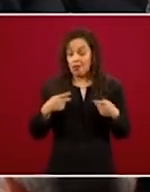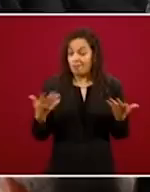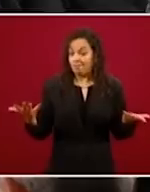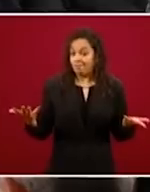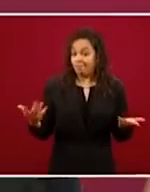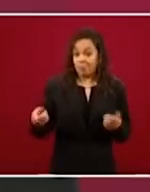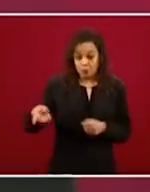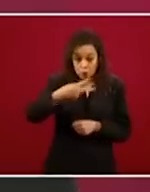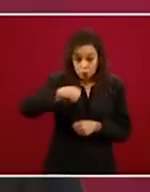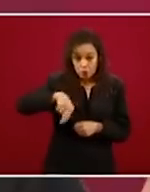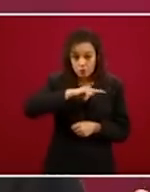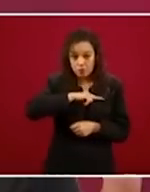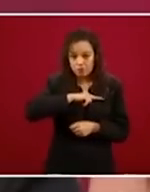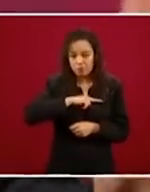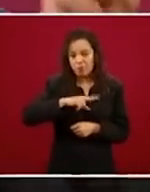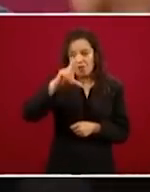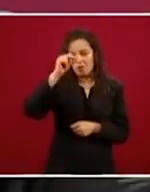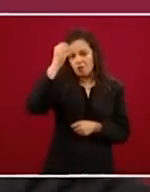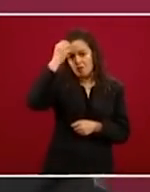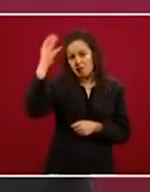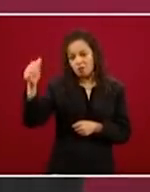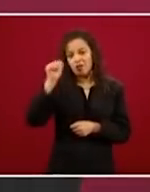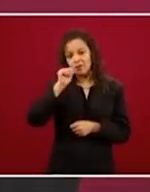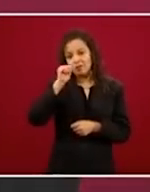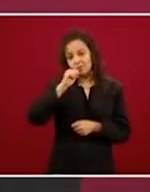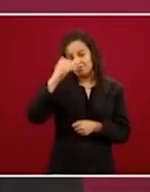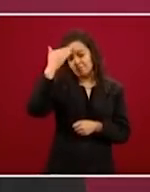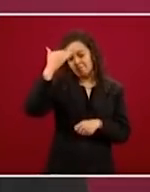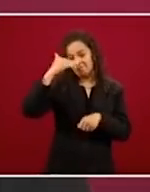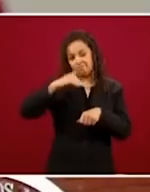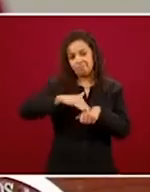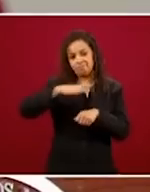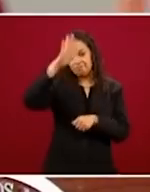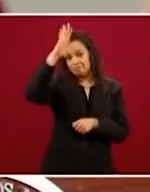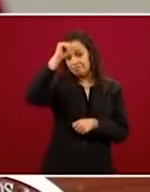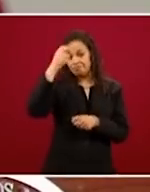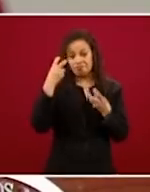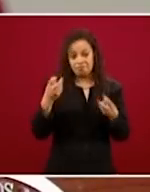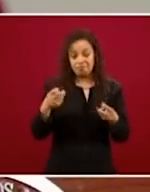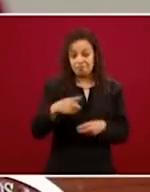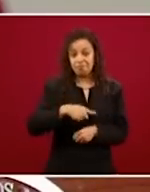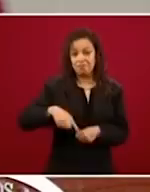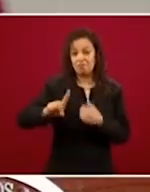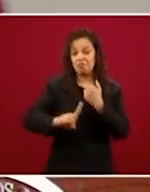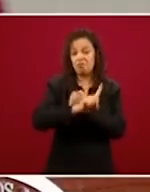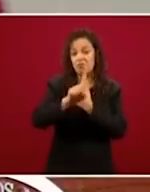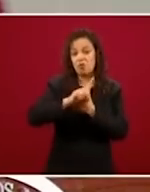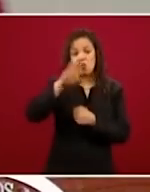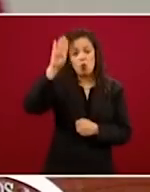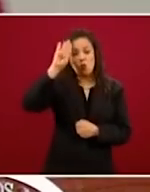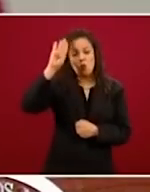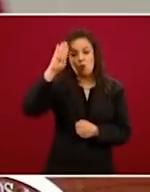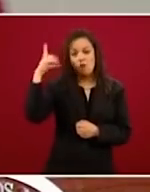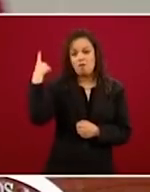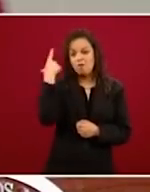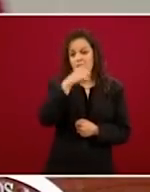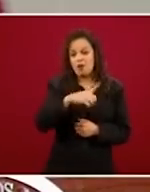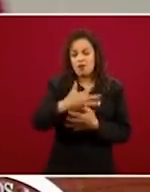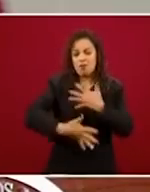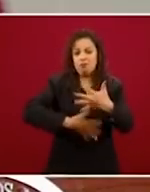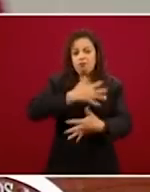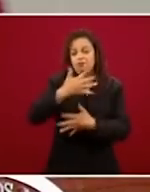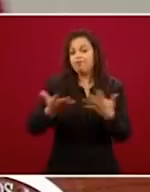no vamos a olvidar todo esto que hicieron este desastre que dejaron